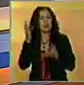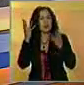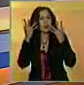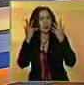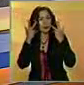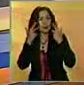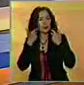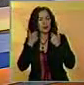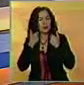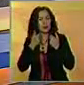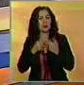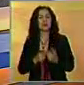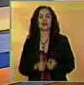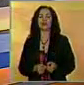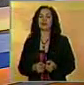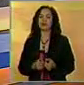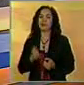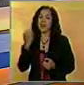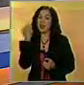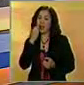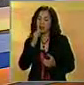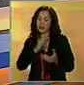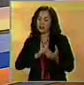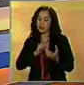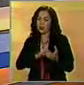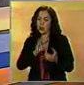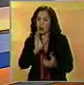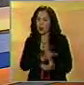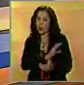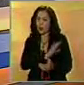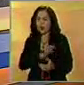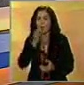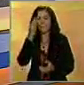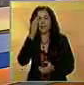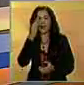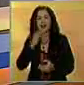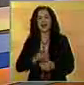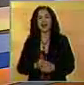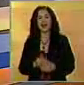Oye el rugido. Lo importante es que va a empezar, oye, por favor, esa